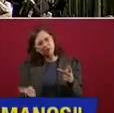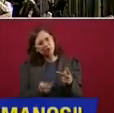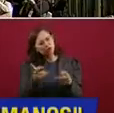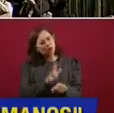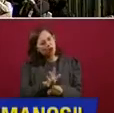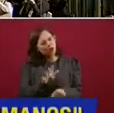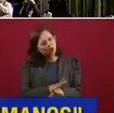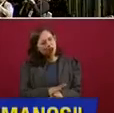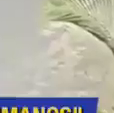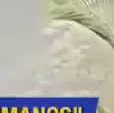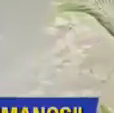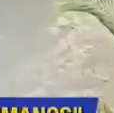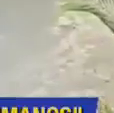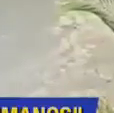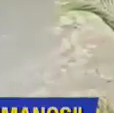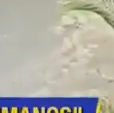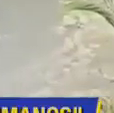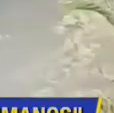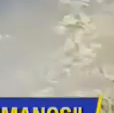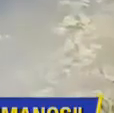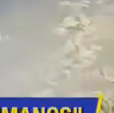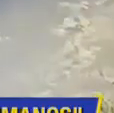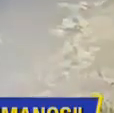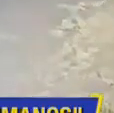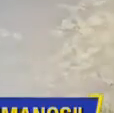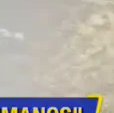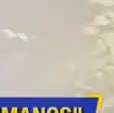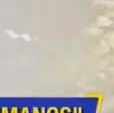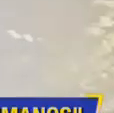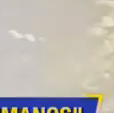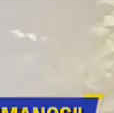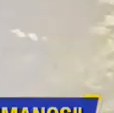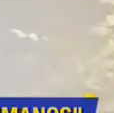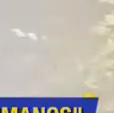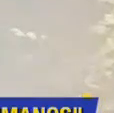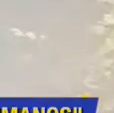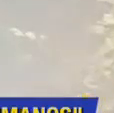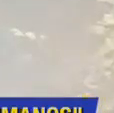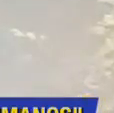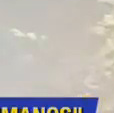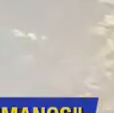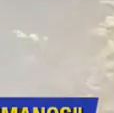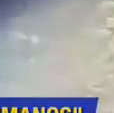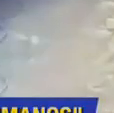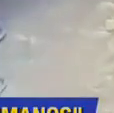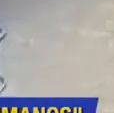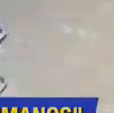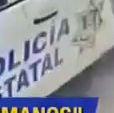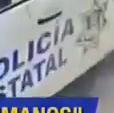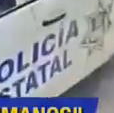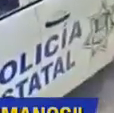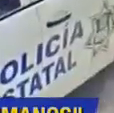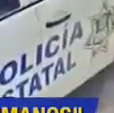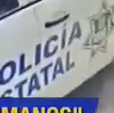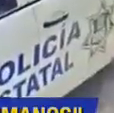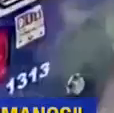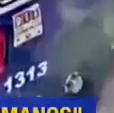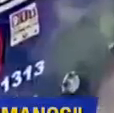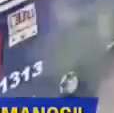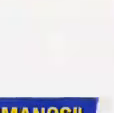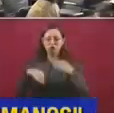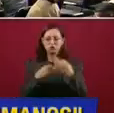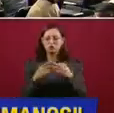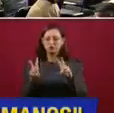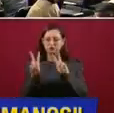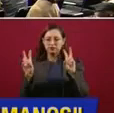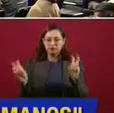situaciones violatorias de los derechos humanos, pero su discurso o su ejemplo, contrario a lo que decía desde campaña, no ha permeado a todos los rincones de la seguridad